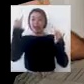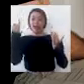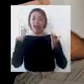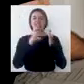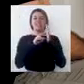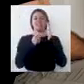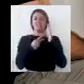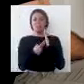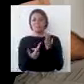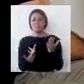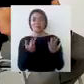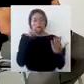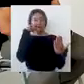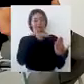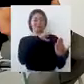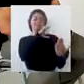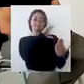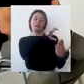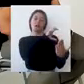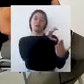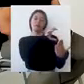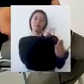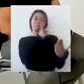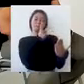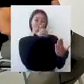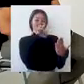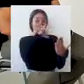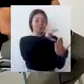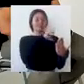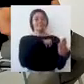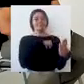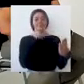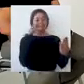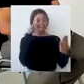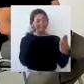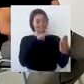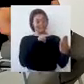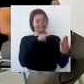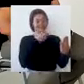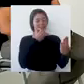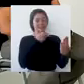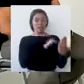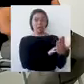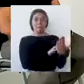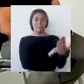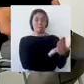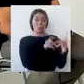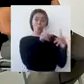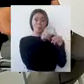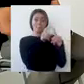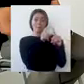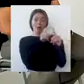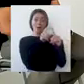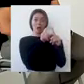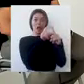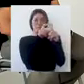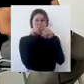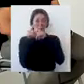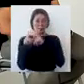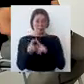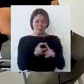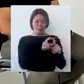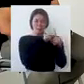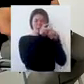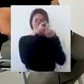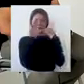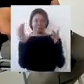mensajes que se transmiten visualmente, no para quitarle fuerza a la palabra, o no simplemente como una